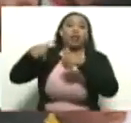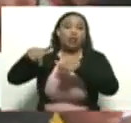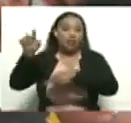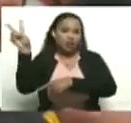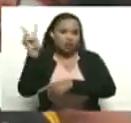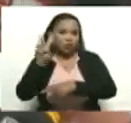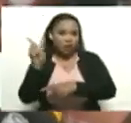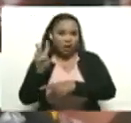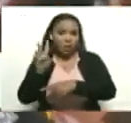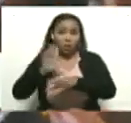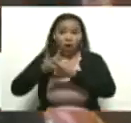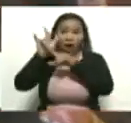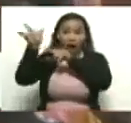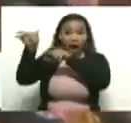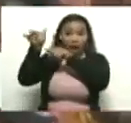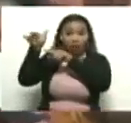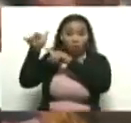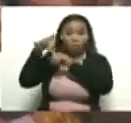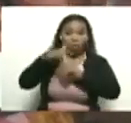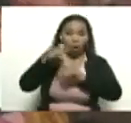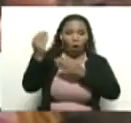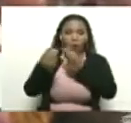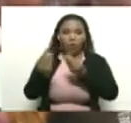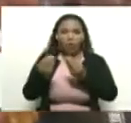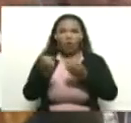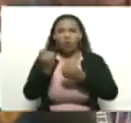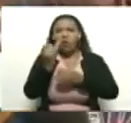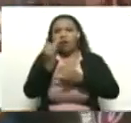que lo hundieron. ¿Cuántas viviendas se hubiesen